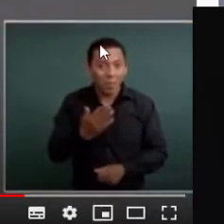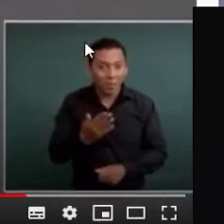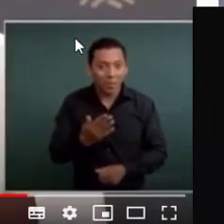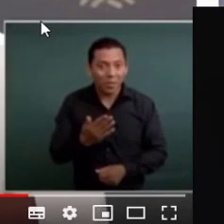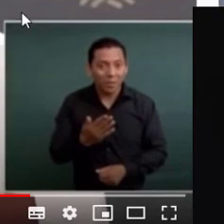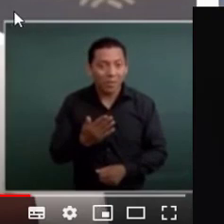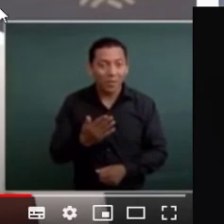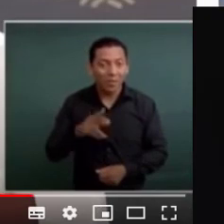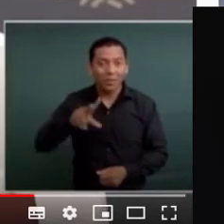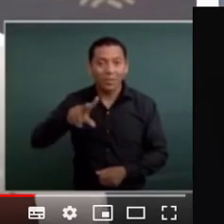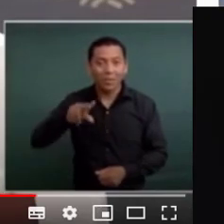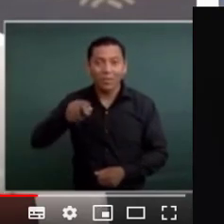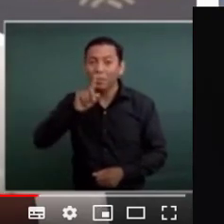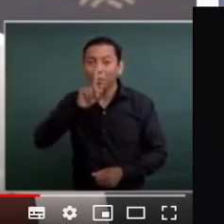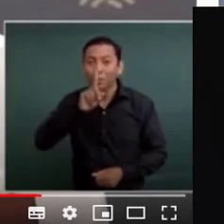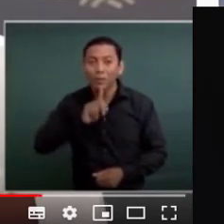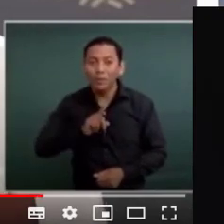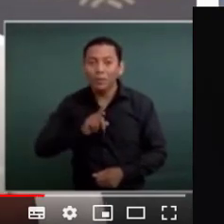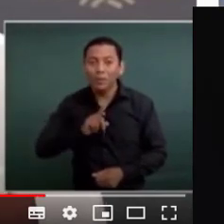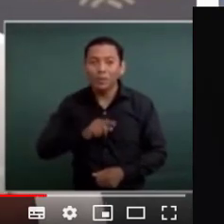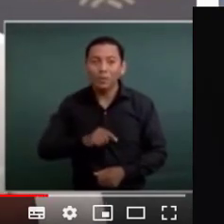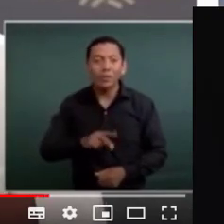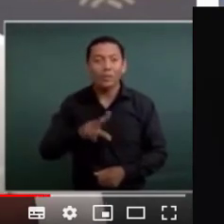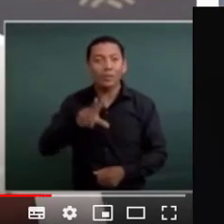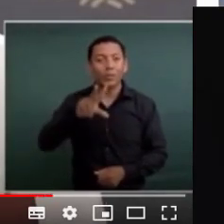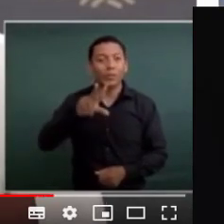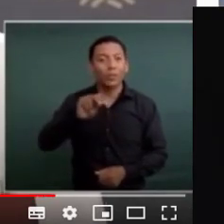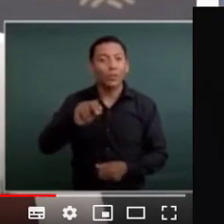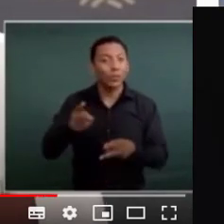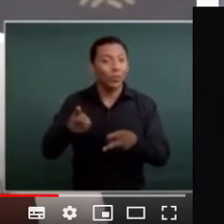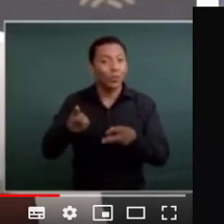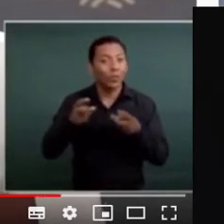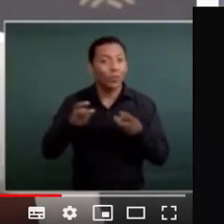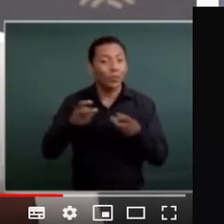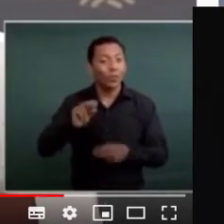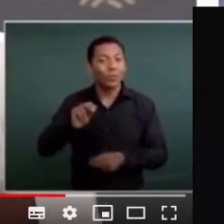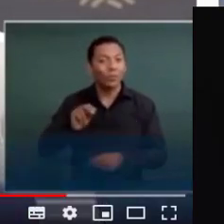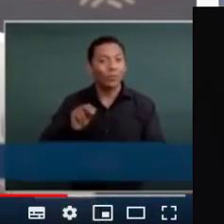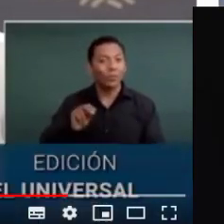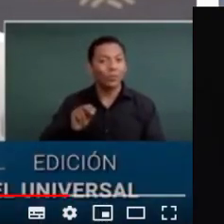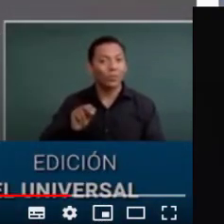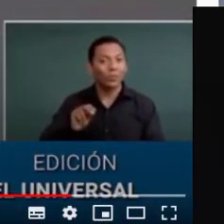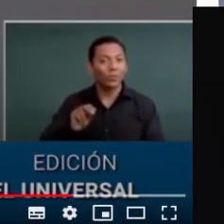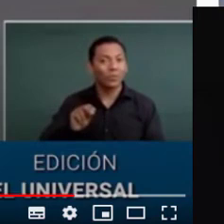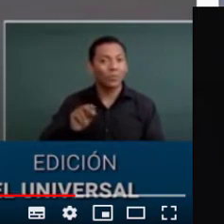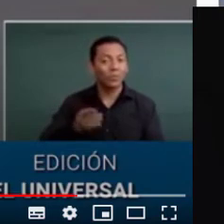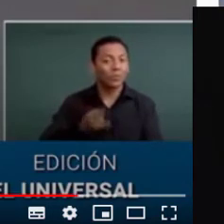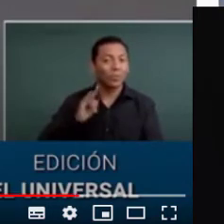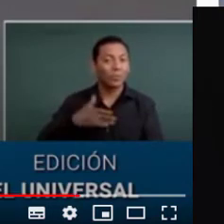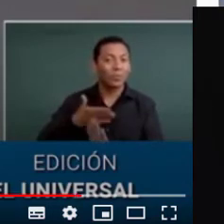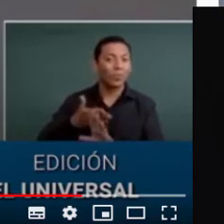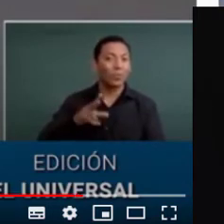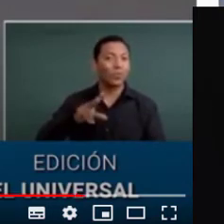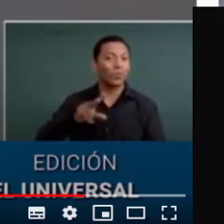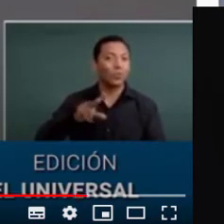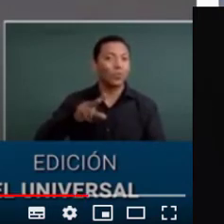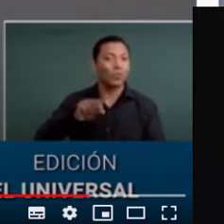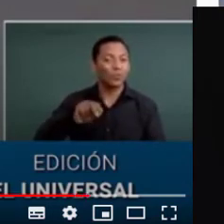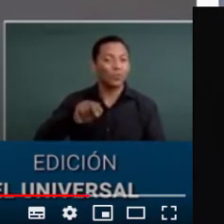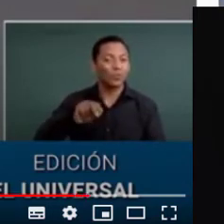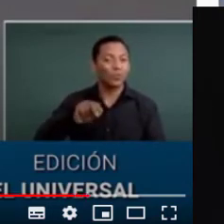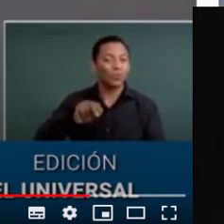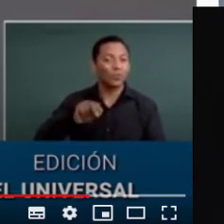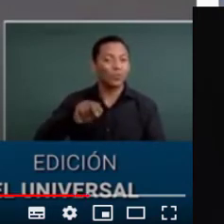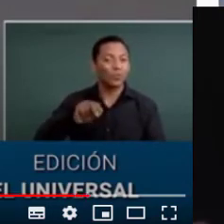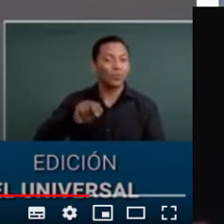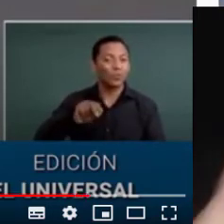no mentir no rogar no traicionamos eso ayuda mucho para que